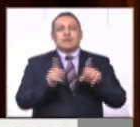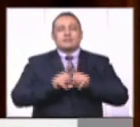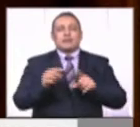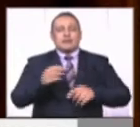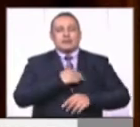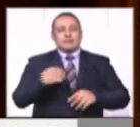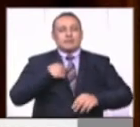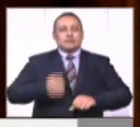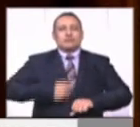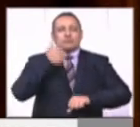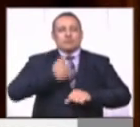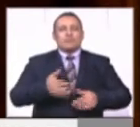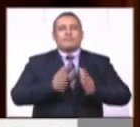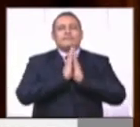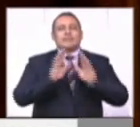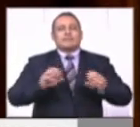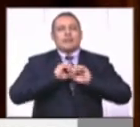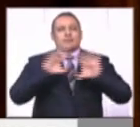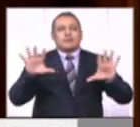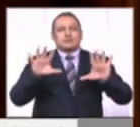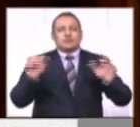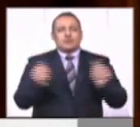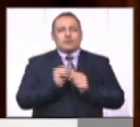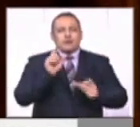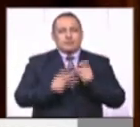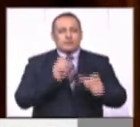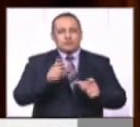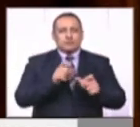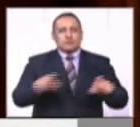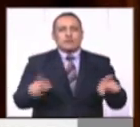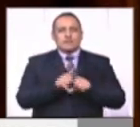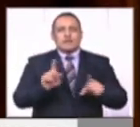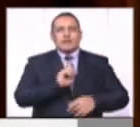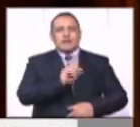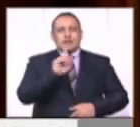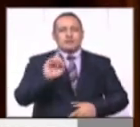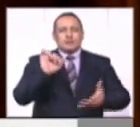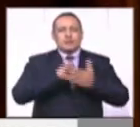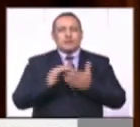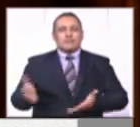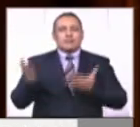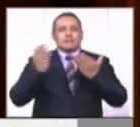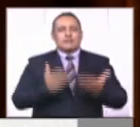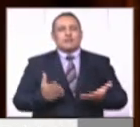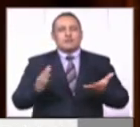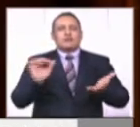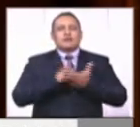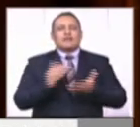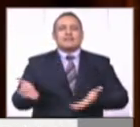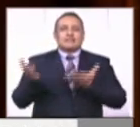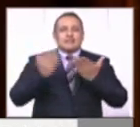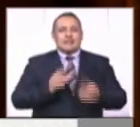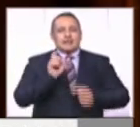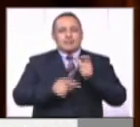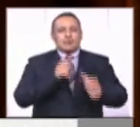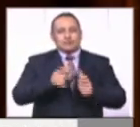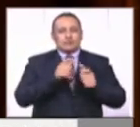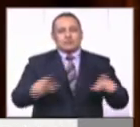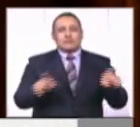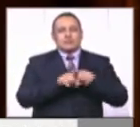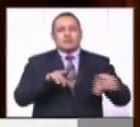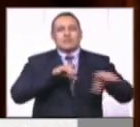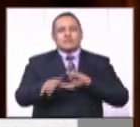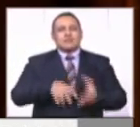Premier convoca a la a los ciudadanos a quienes habían invitado ahí que traigan personas para hacer